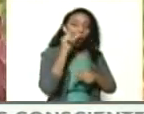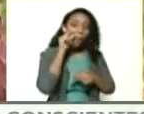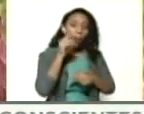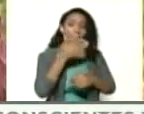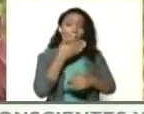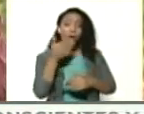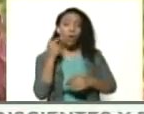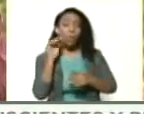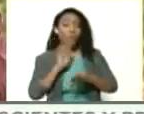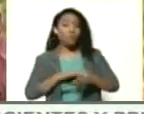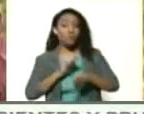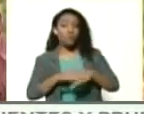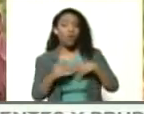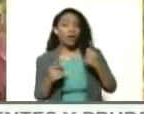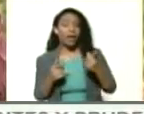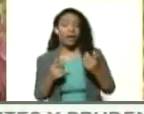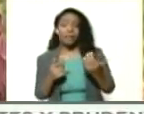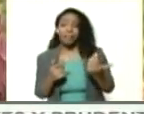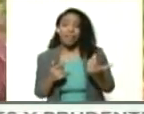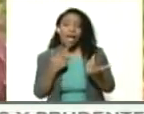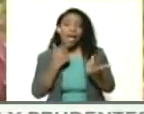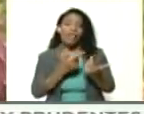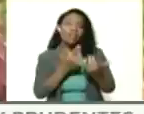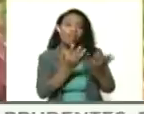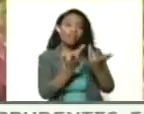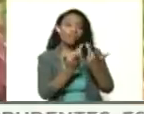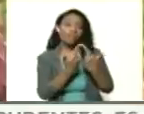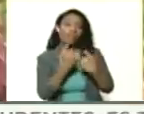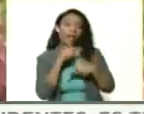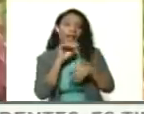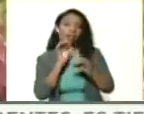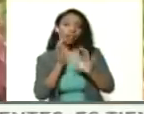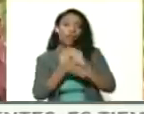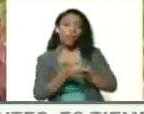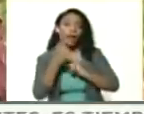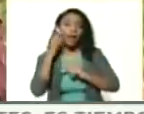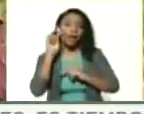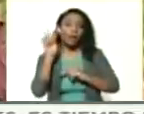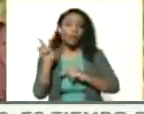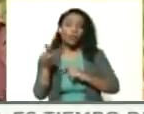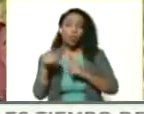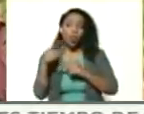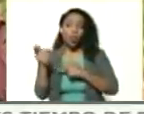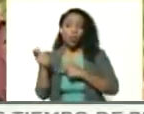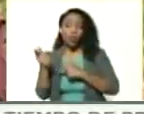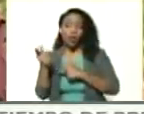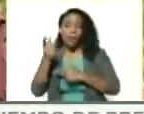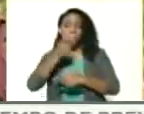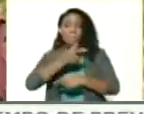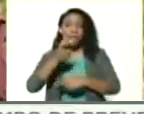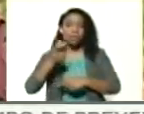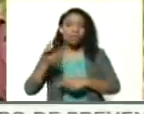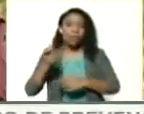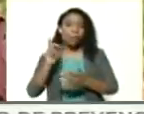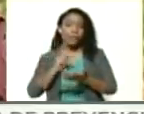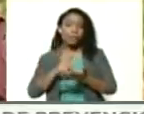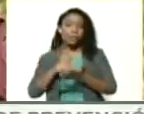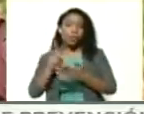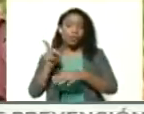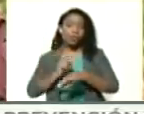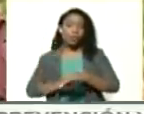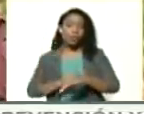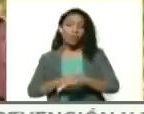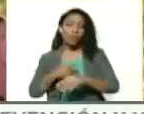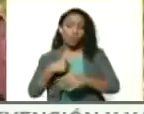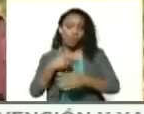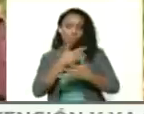mejor, presidente, porque aquí lo cuenta con desprecio hacia la figura de José Vicente Rangel, que es otro de los personajes protagonistas del momento. Yo